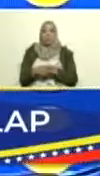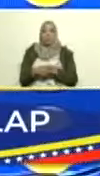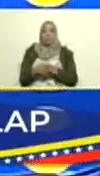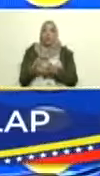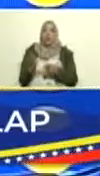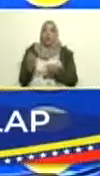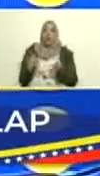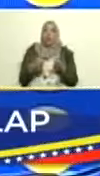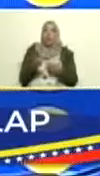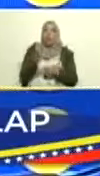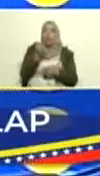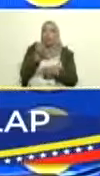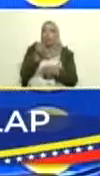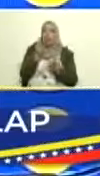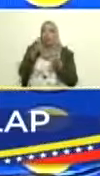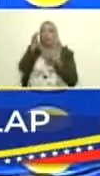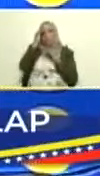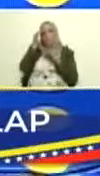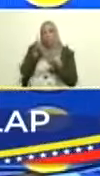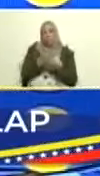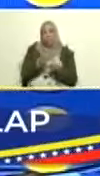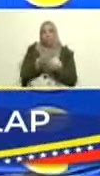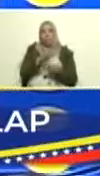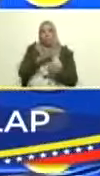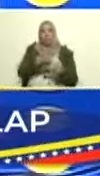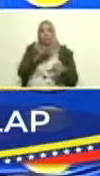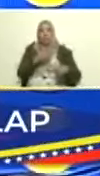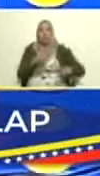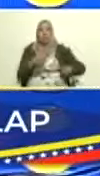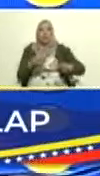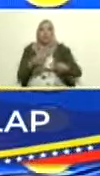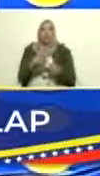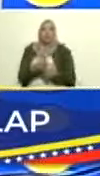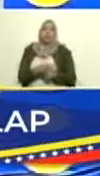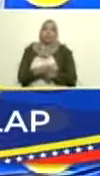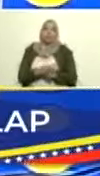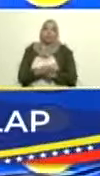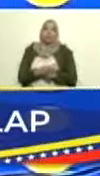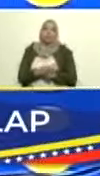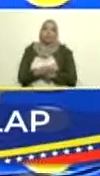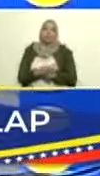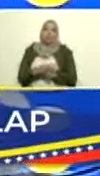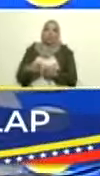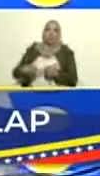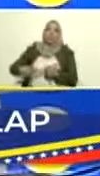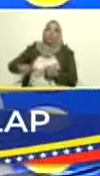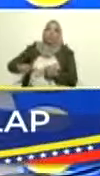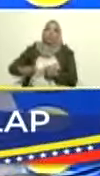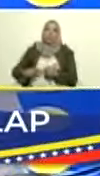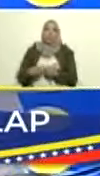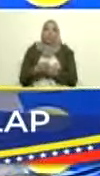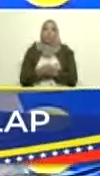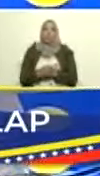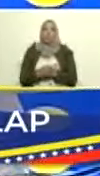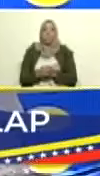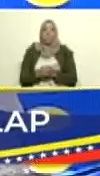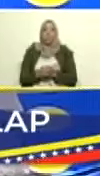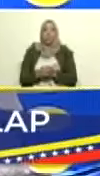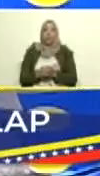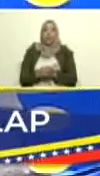distribución de alimentos, sino para la atención social, tal como lo decía el compañero Tellerías.